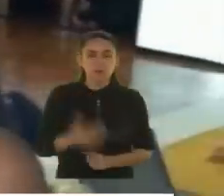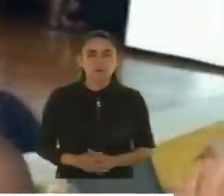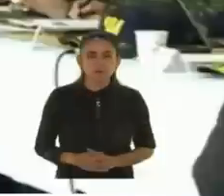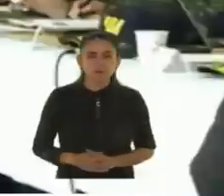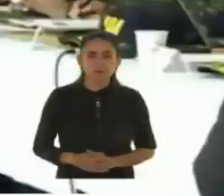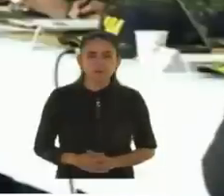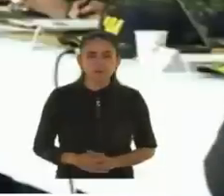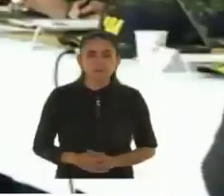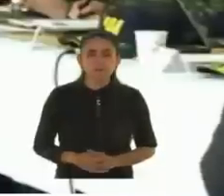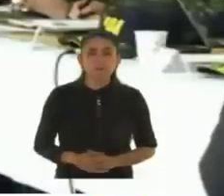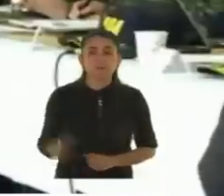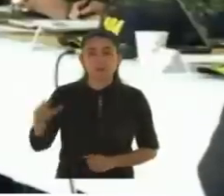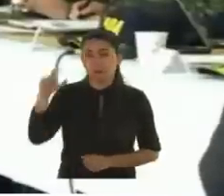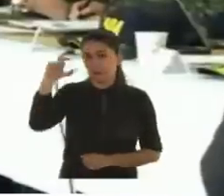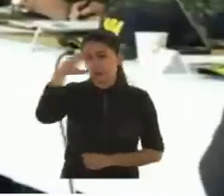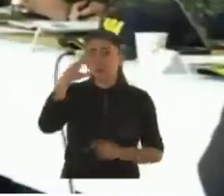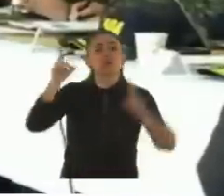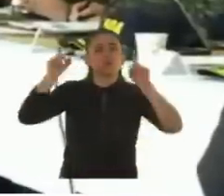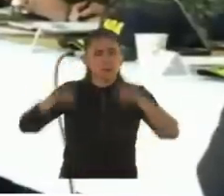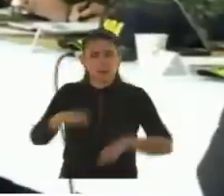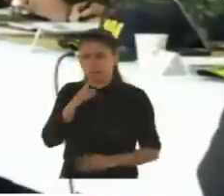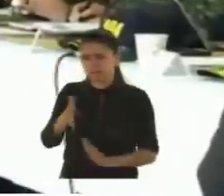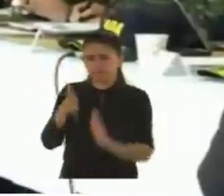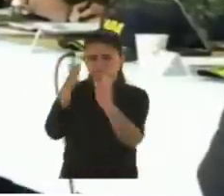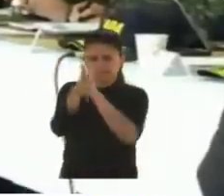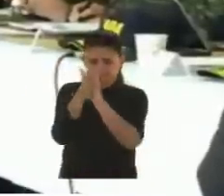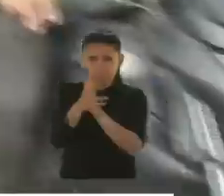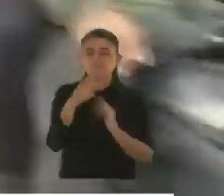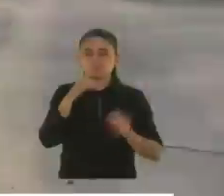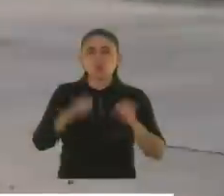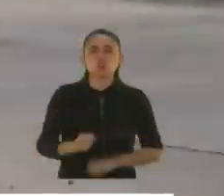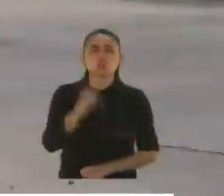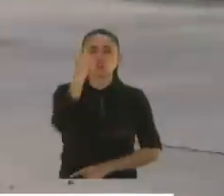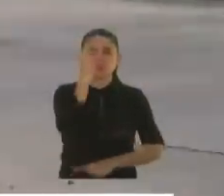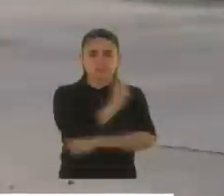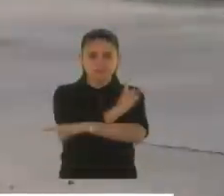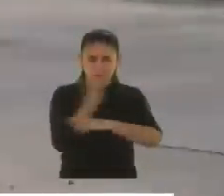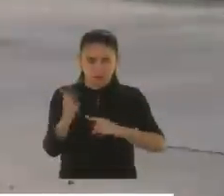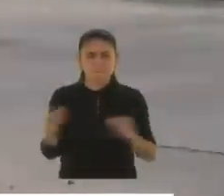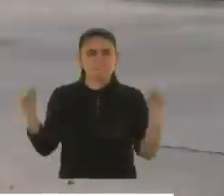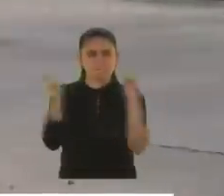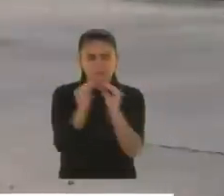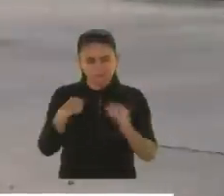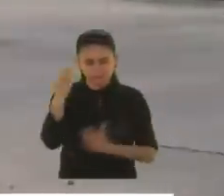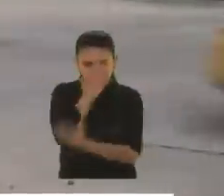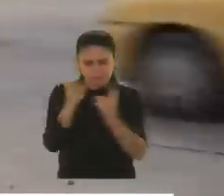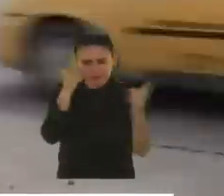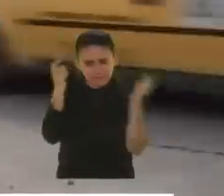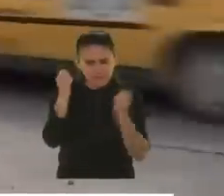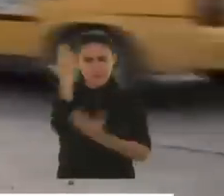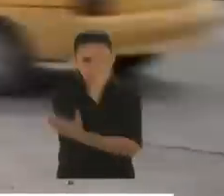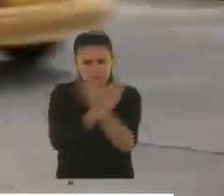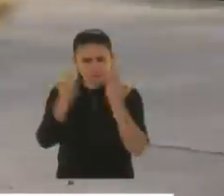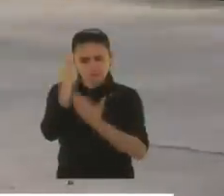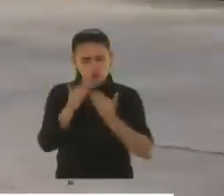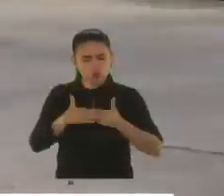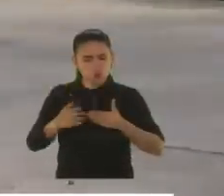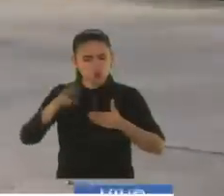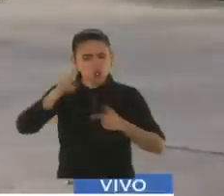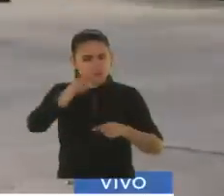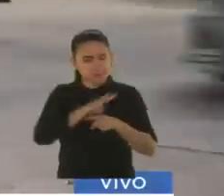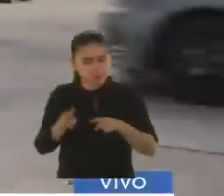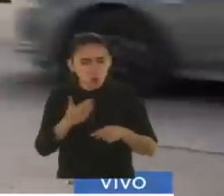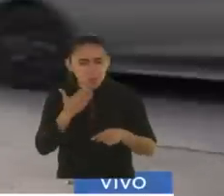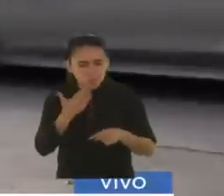El presidente Petro también ha dicho que se evaluarán o que se darán 2 semanas para evaluar estas medidas y dependiendo de esto se podrá o no